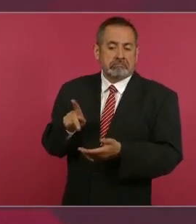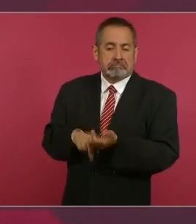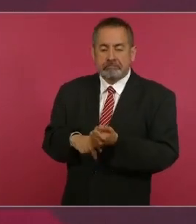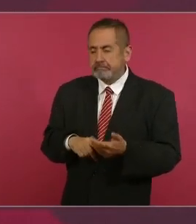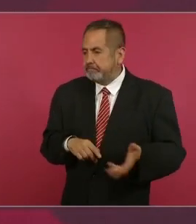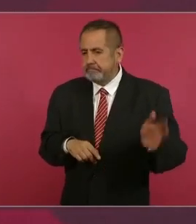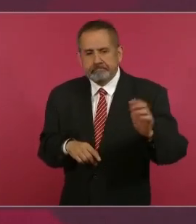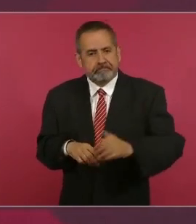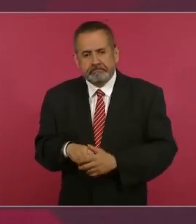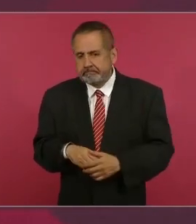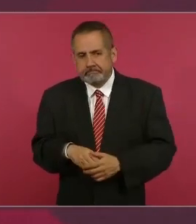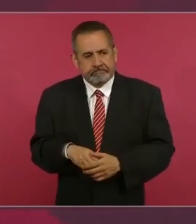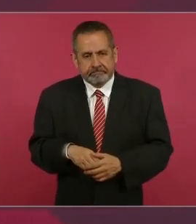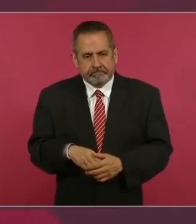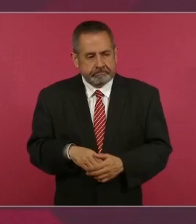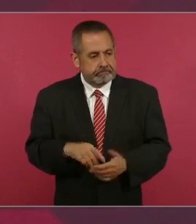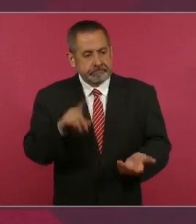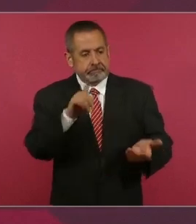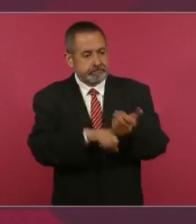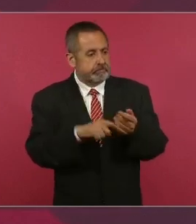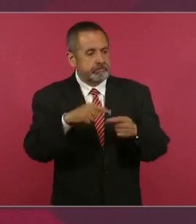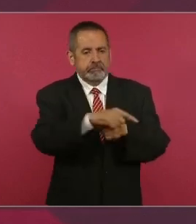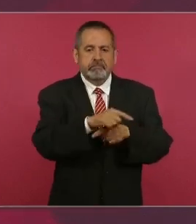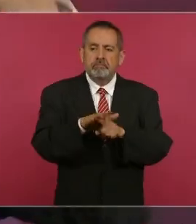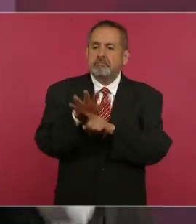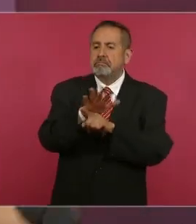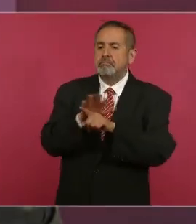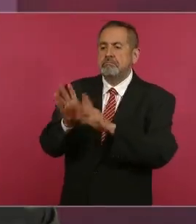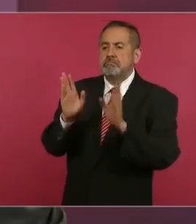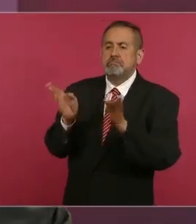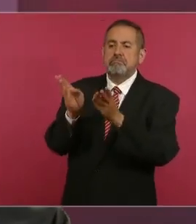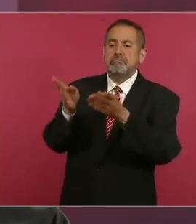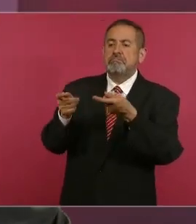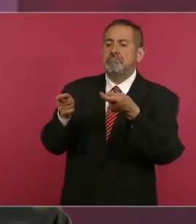cuando el propósito era la manipulación